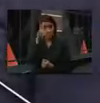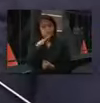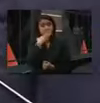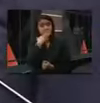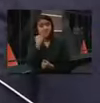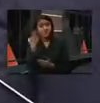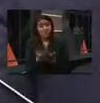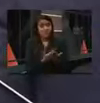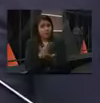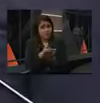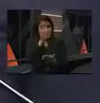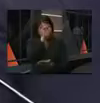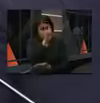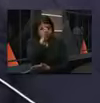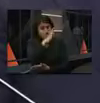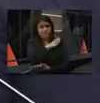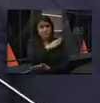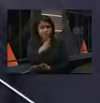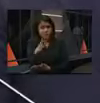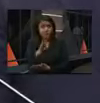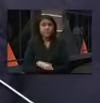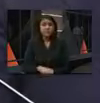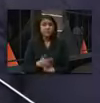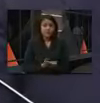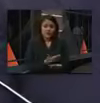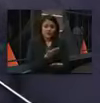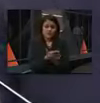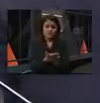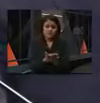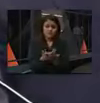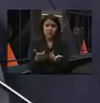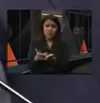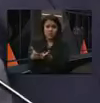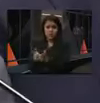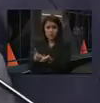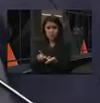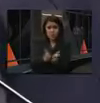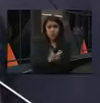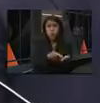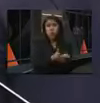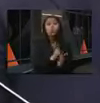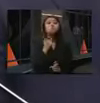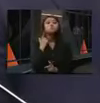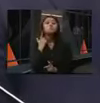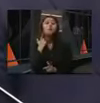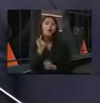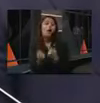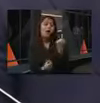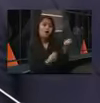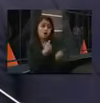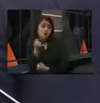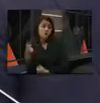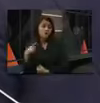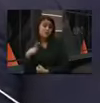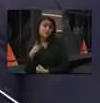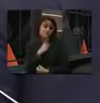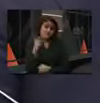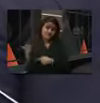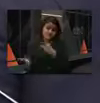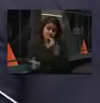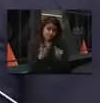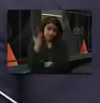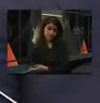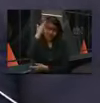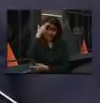propuesta lo de la donación de las prerrogativas a los partidos políticos habrá que preguntarles a las